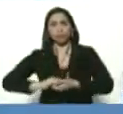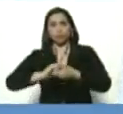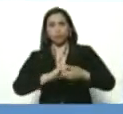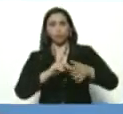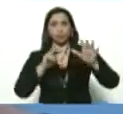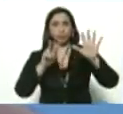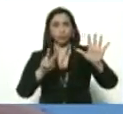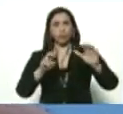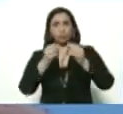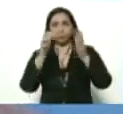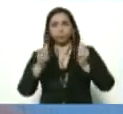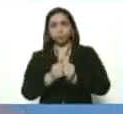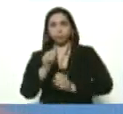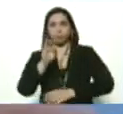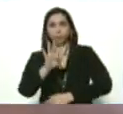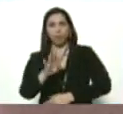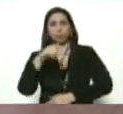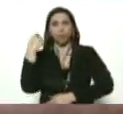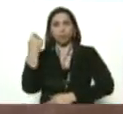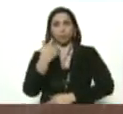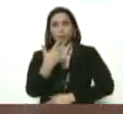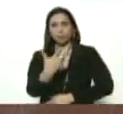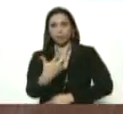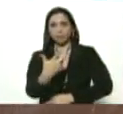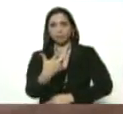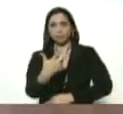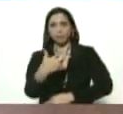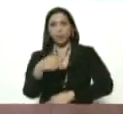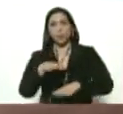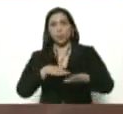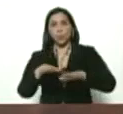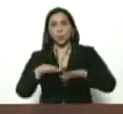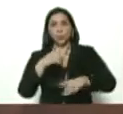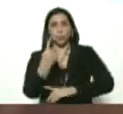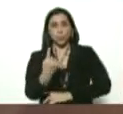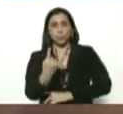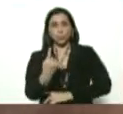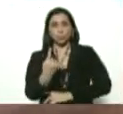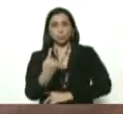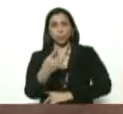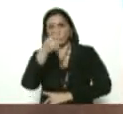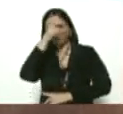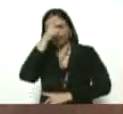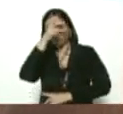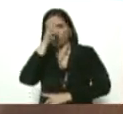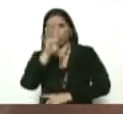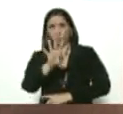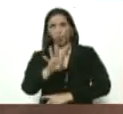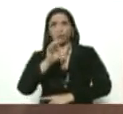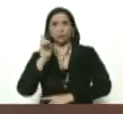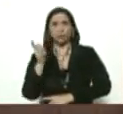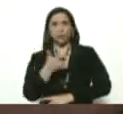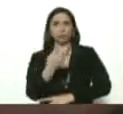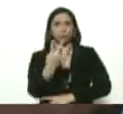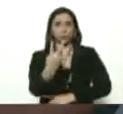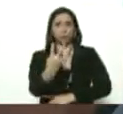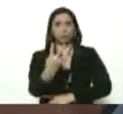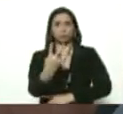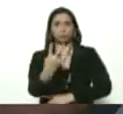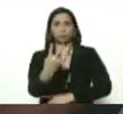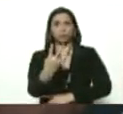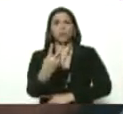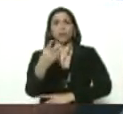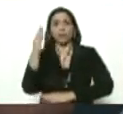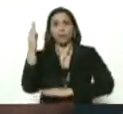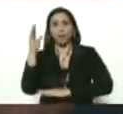anzoátegui 4 apure 3 cojedes 1 falcón 4 guárico 2 lara